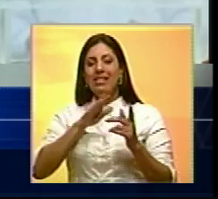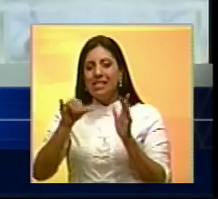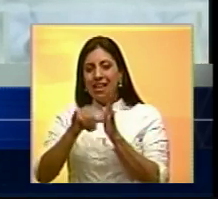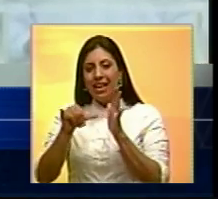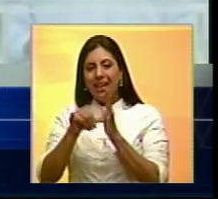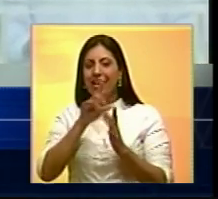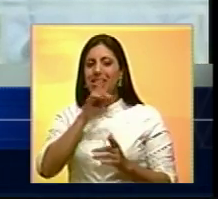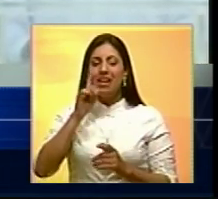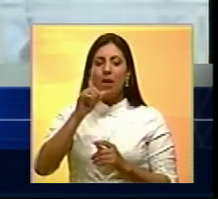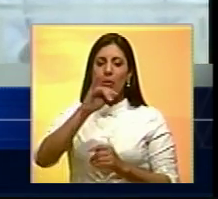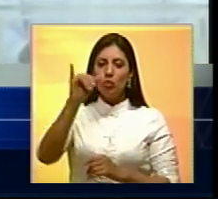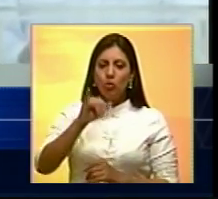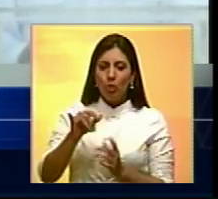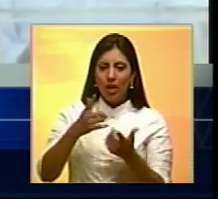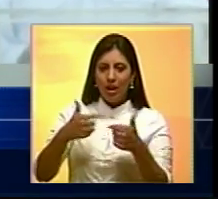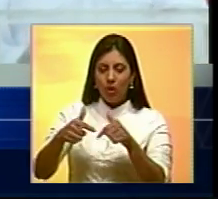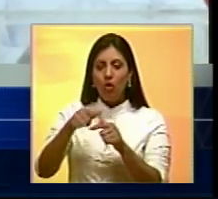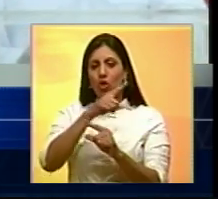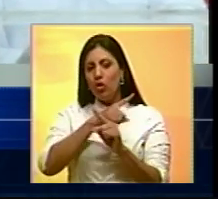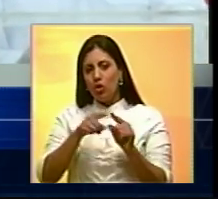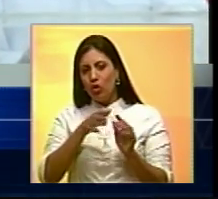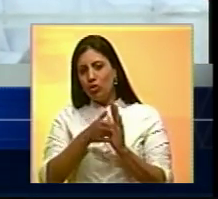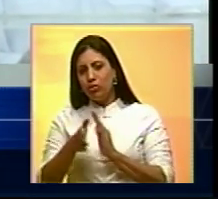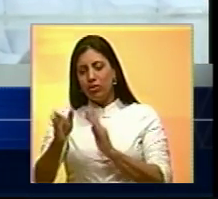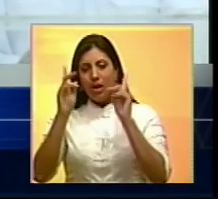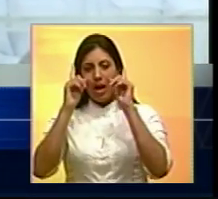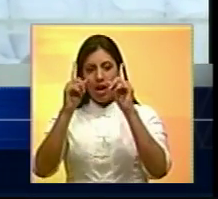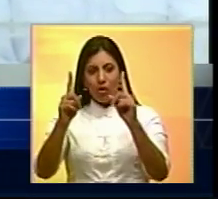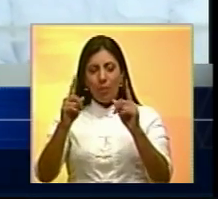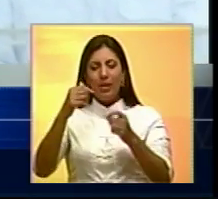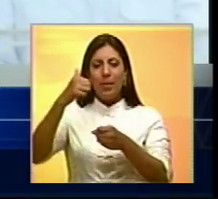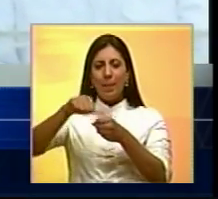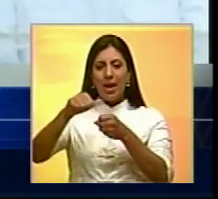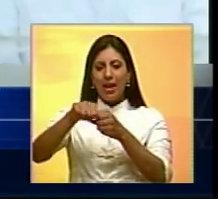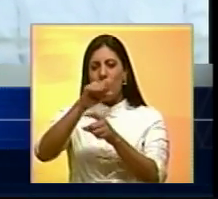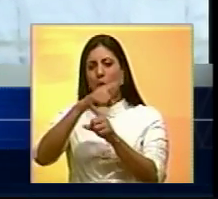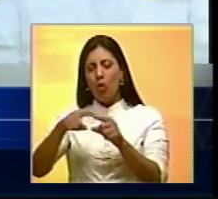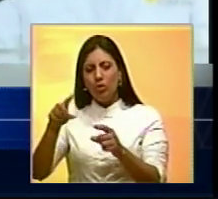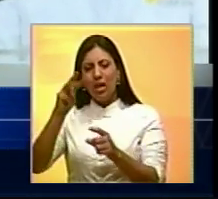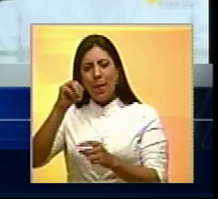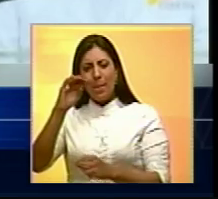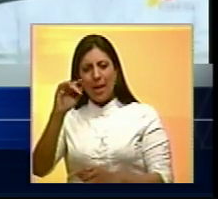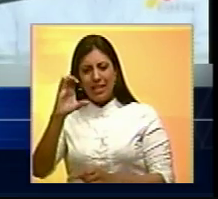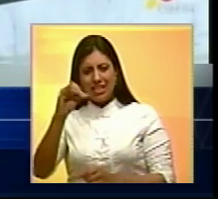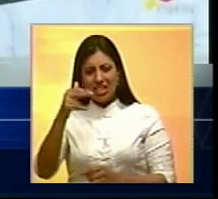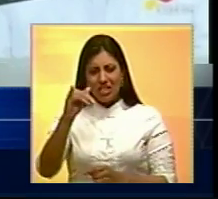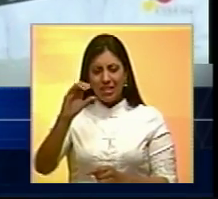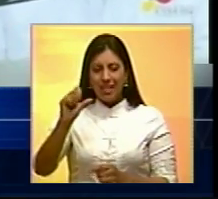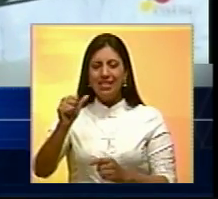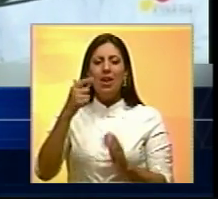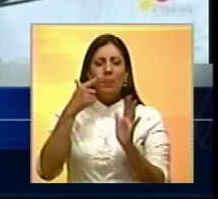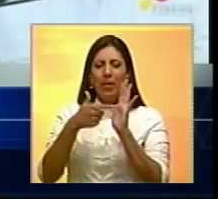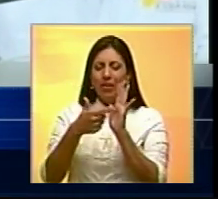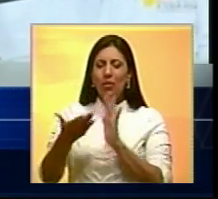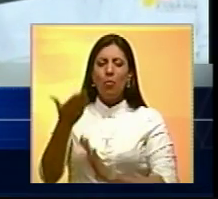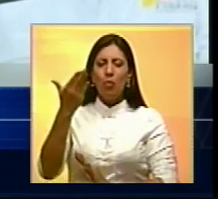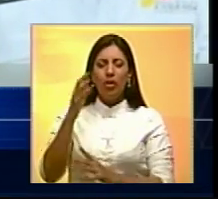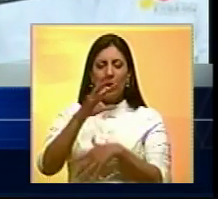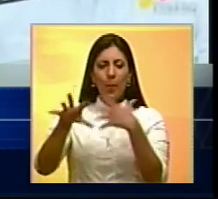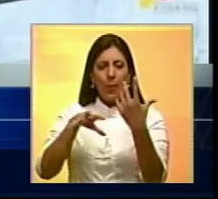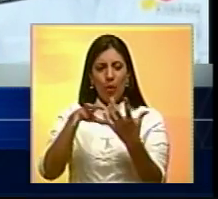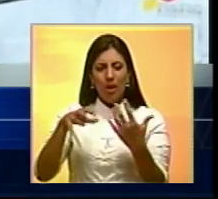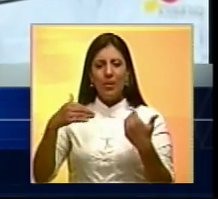de la Lara Zulia y el corredor de Maracaibo-Machique para establecer la seguridad en esa importante